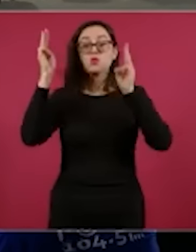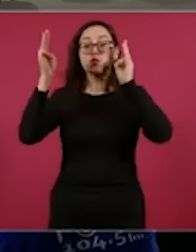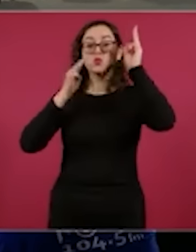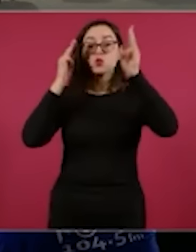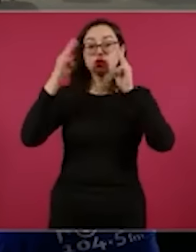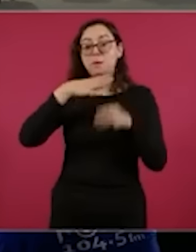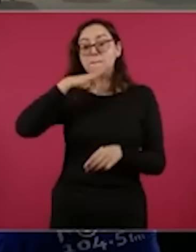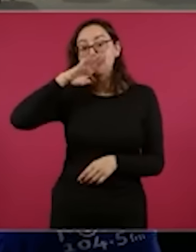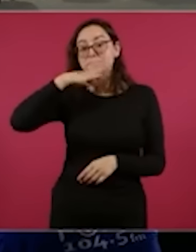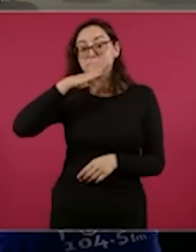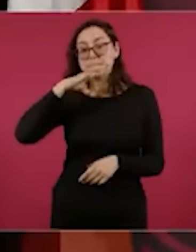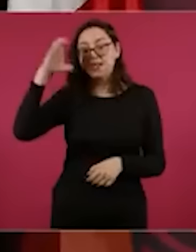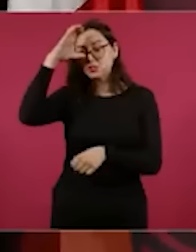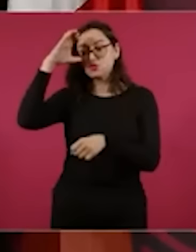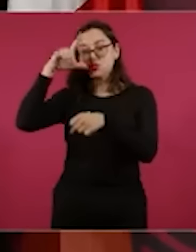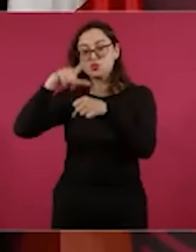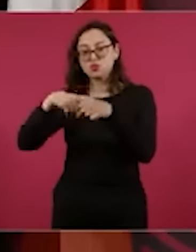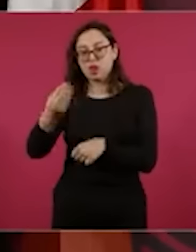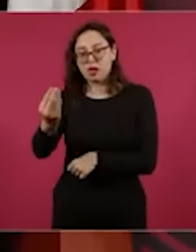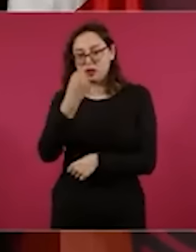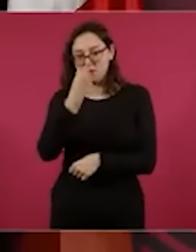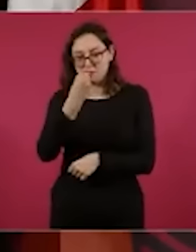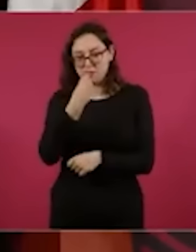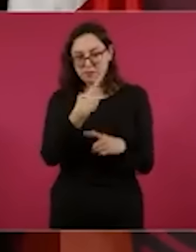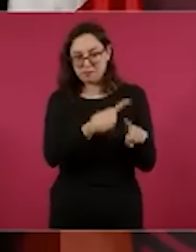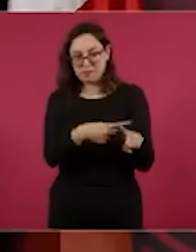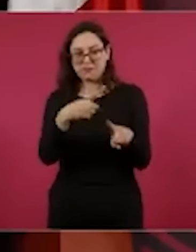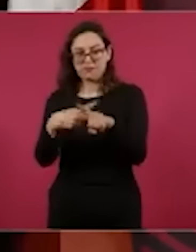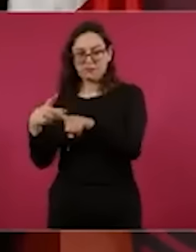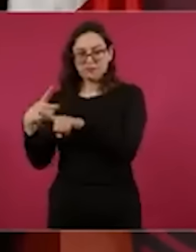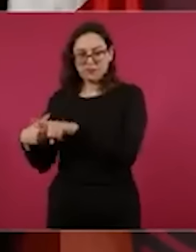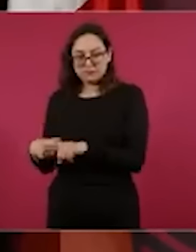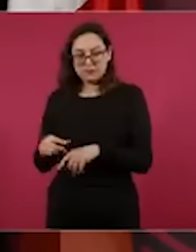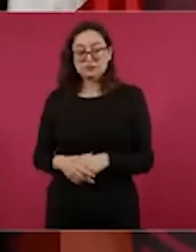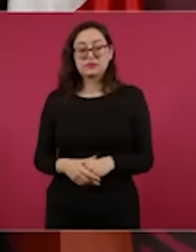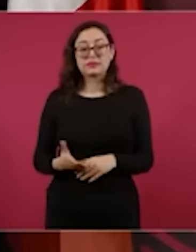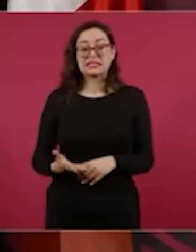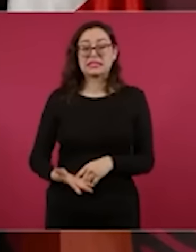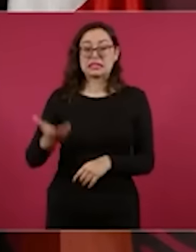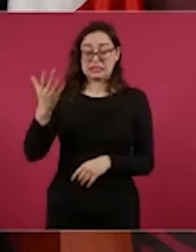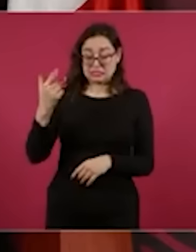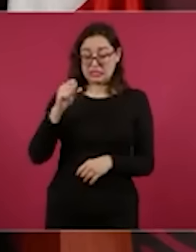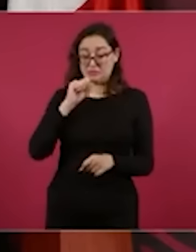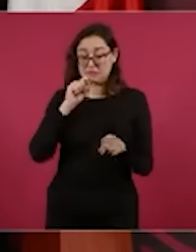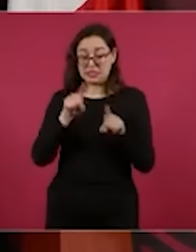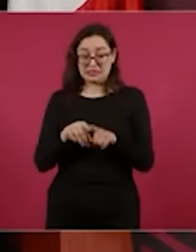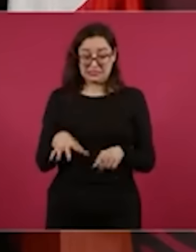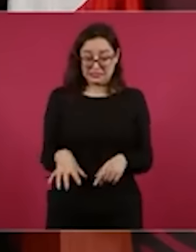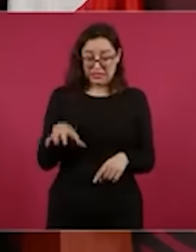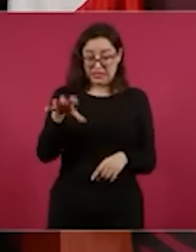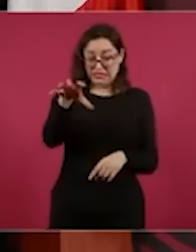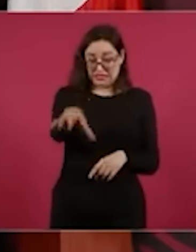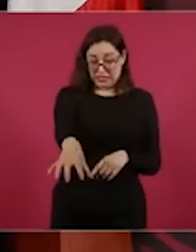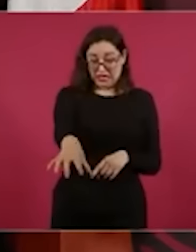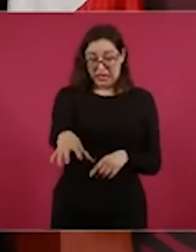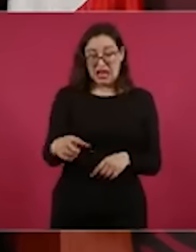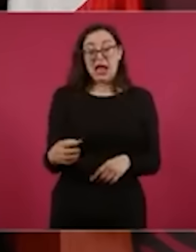Cultura Alimentaria. Y en la primera sección, en lo que era un estacionamiento, ustedes